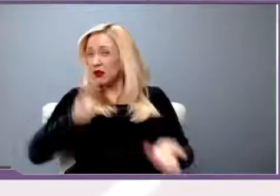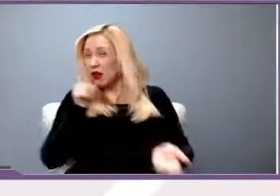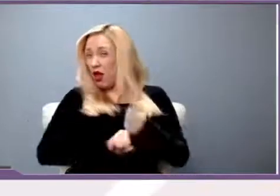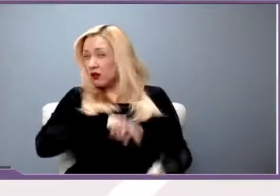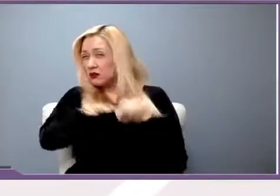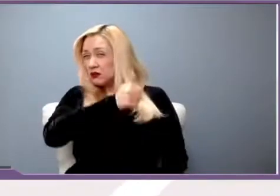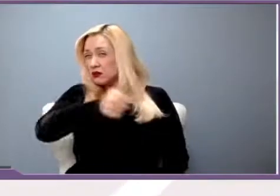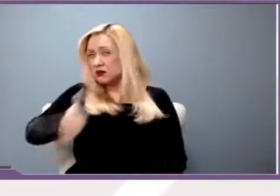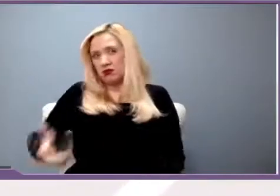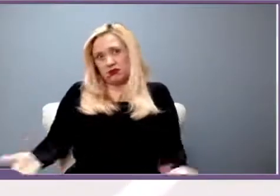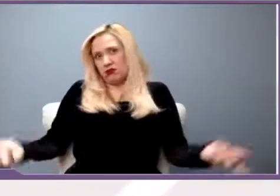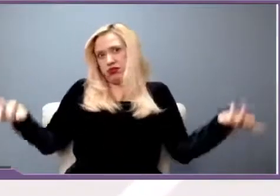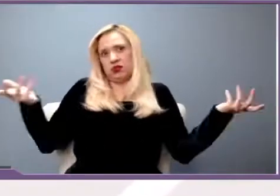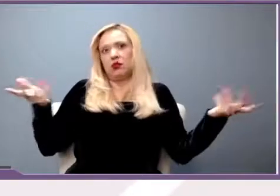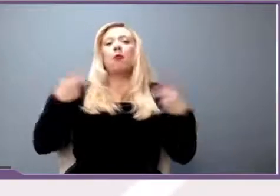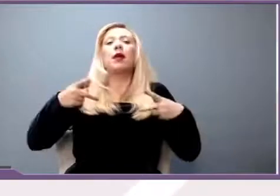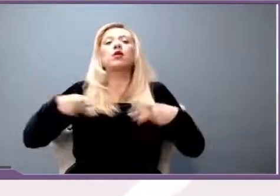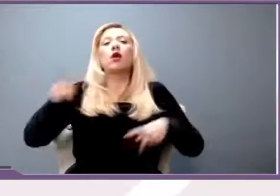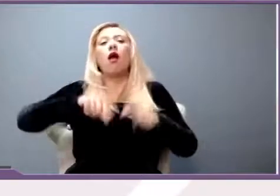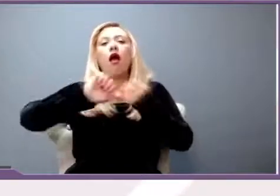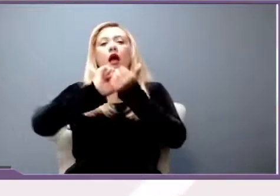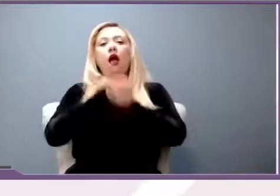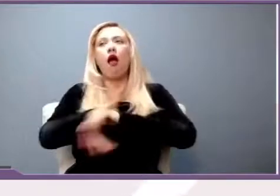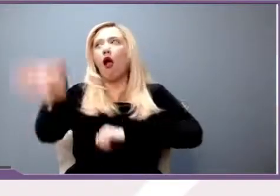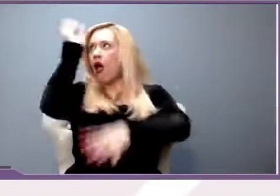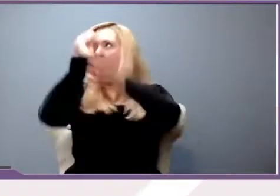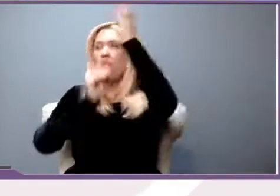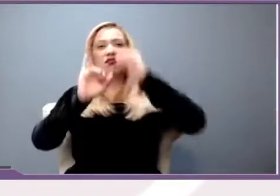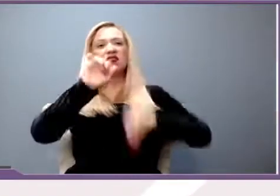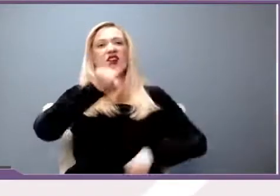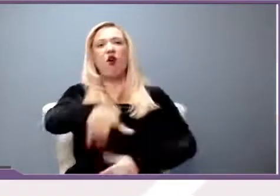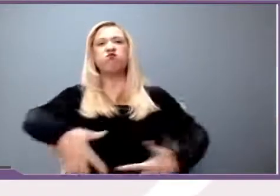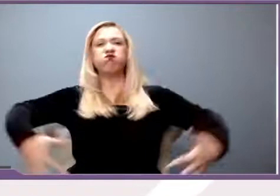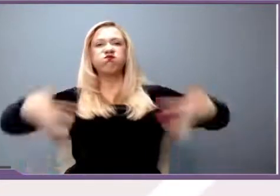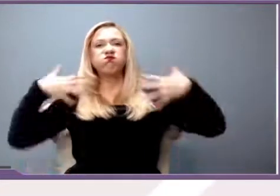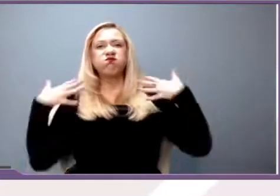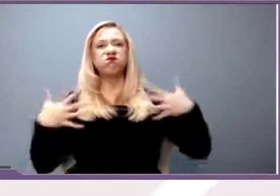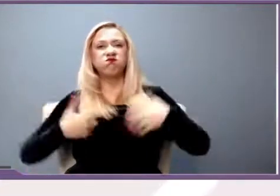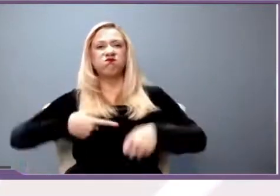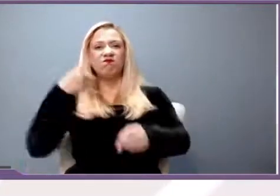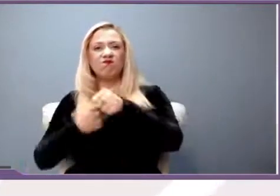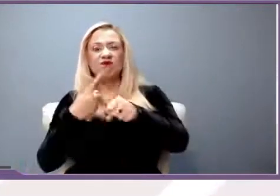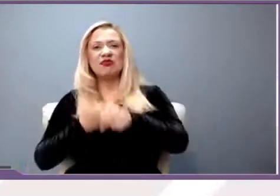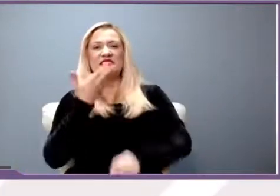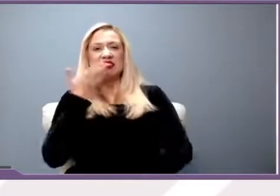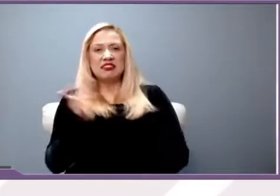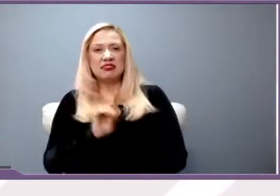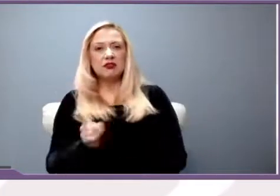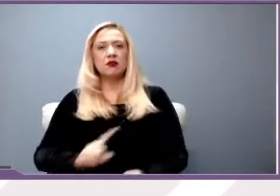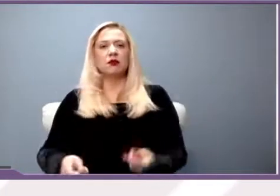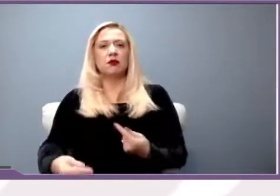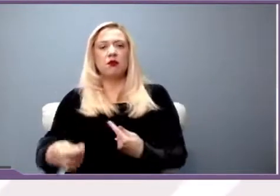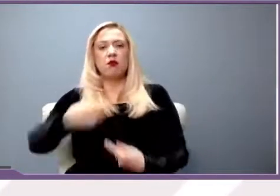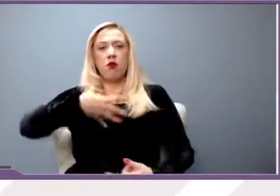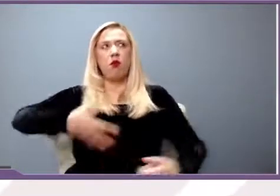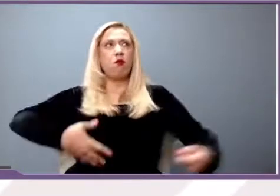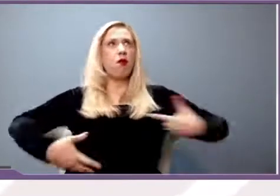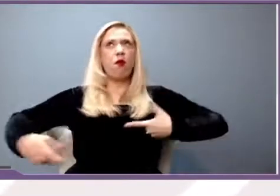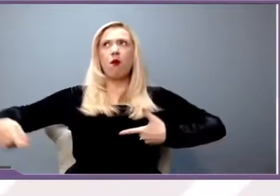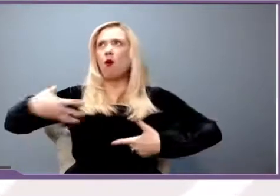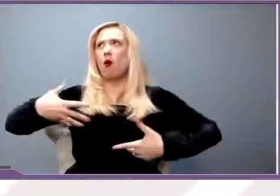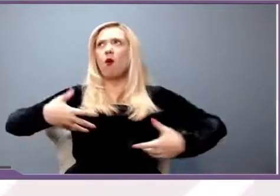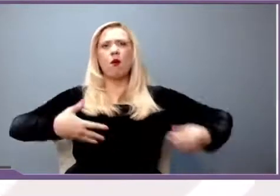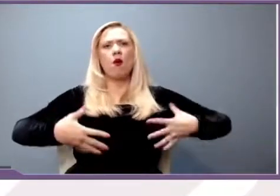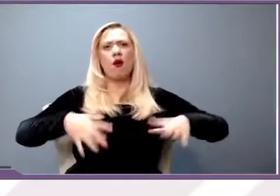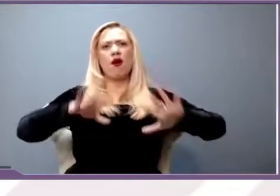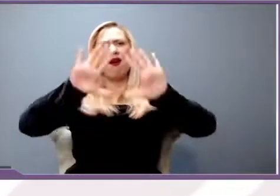se trasladan a la sociedad y están ahí marcándonos la pauta de aparentemente cómo debemos ser, ¿no? Entonces esa es otra